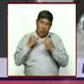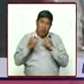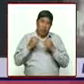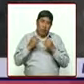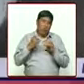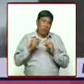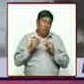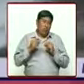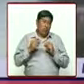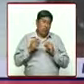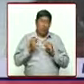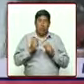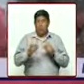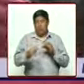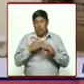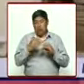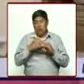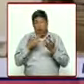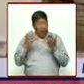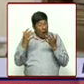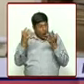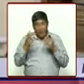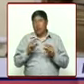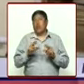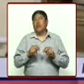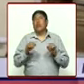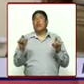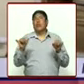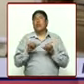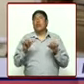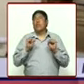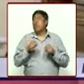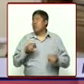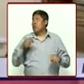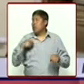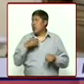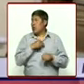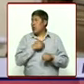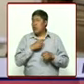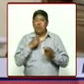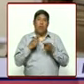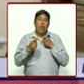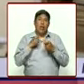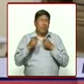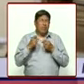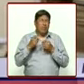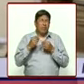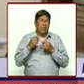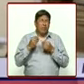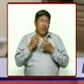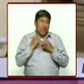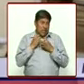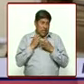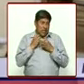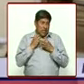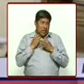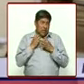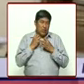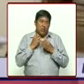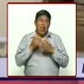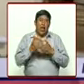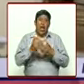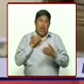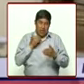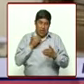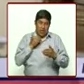dejarnos llevar por el mensaje que llega al grupo del barrio. También podemos nosotros manejar la ansiedad a través de la